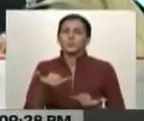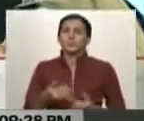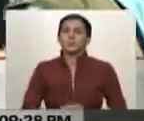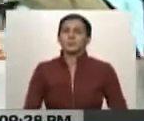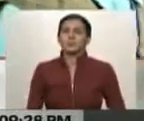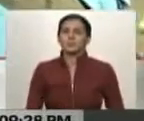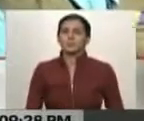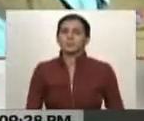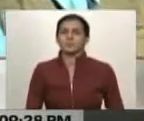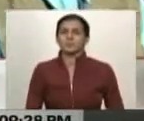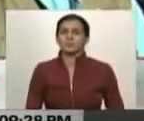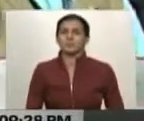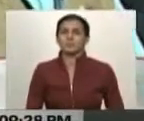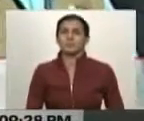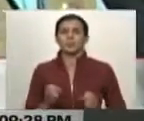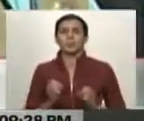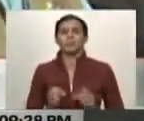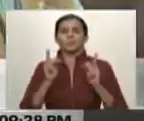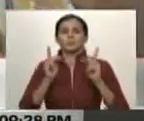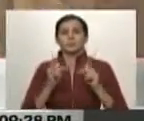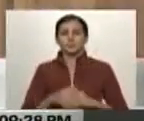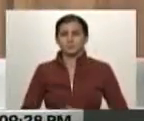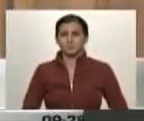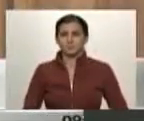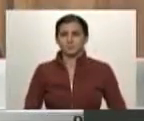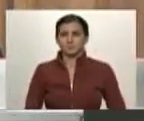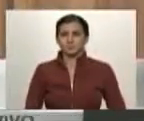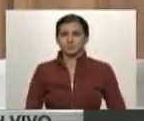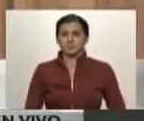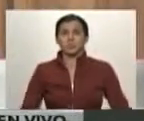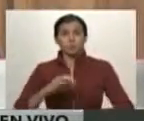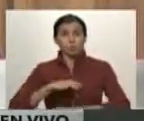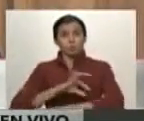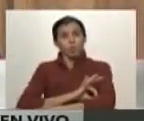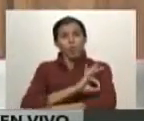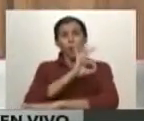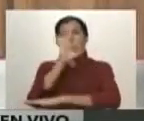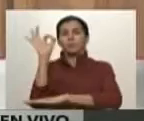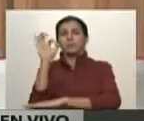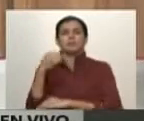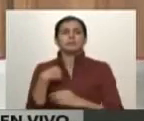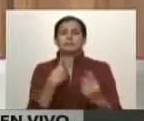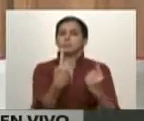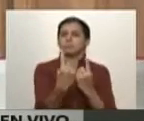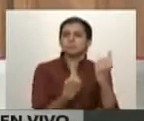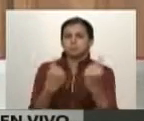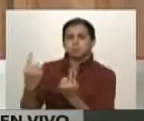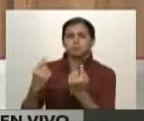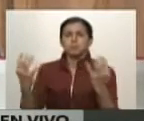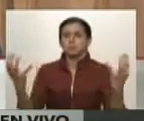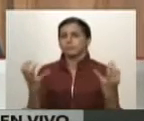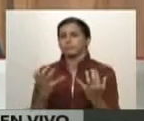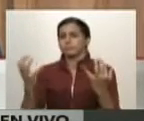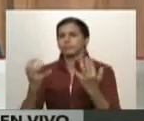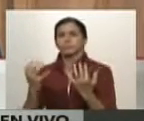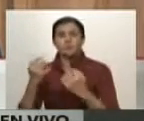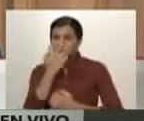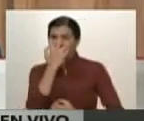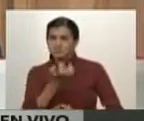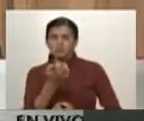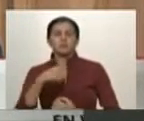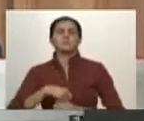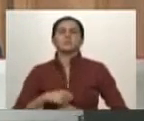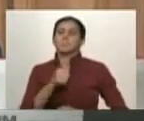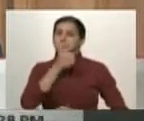que está muy buena oportunidad de haber dedicado todo el día a recibir con paciencia con humildad